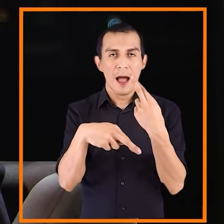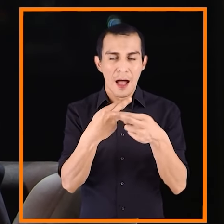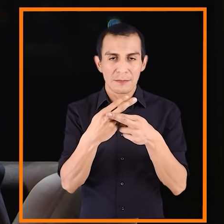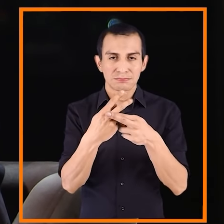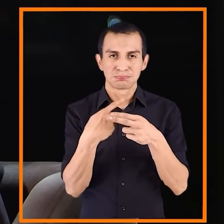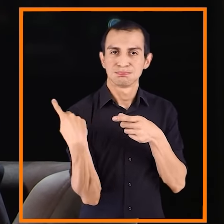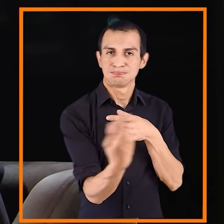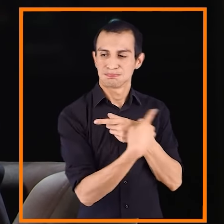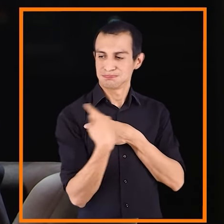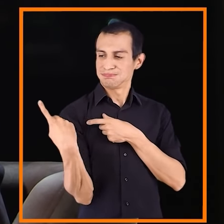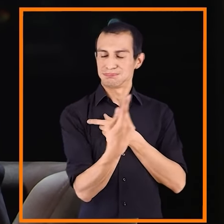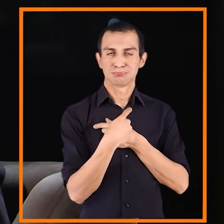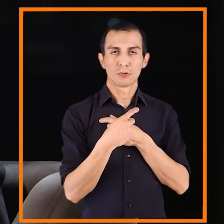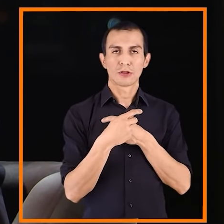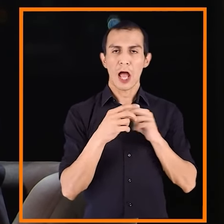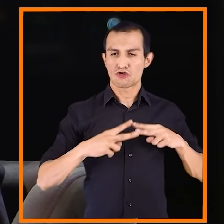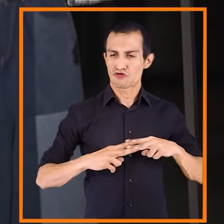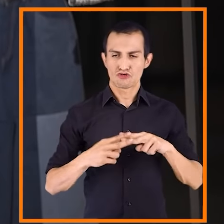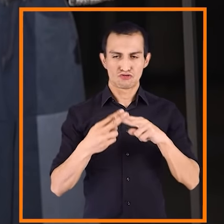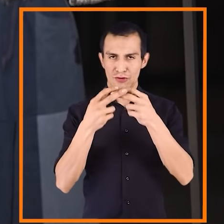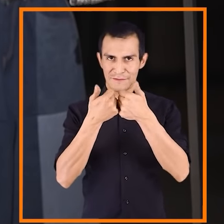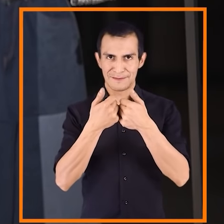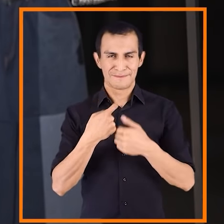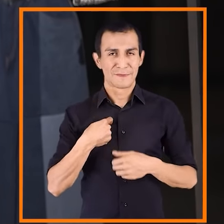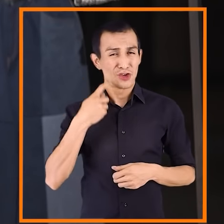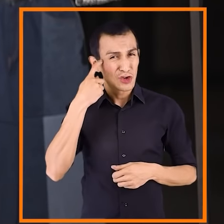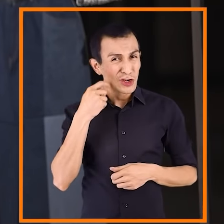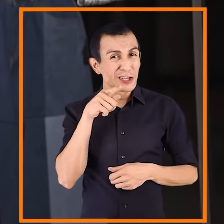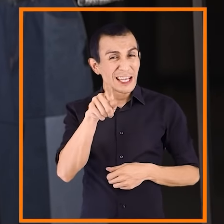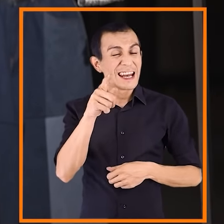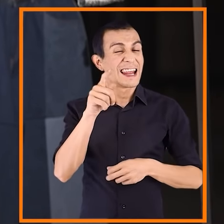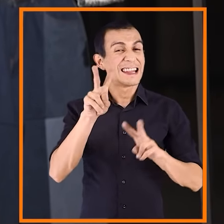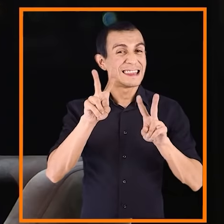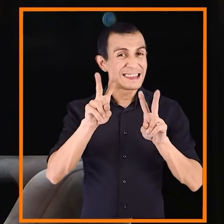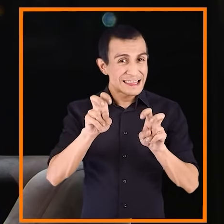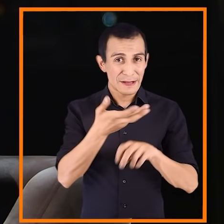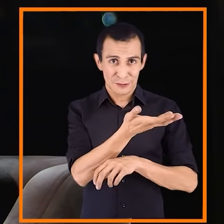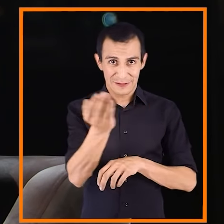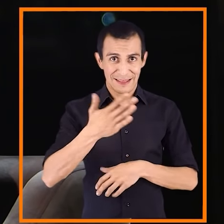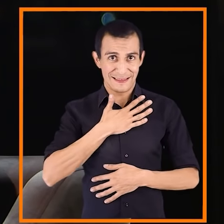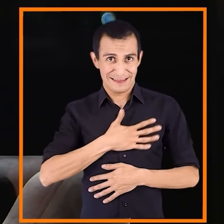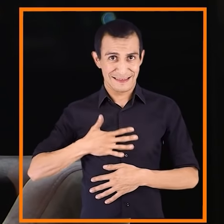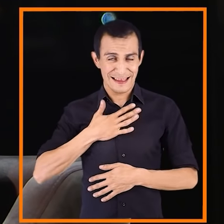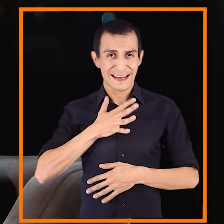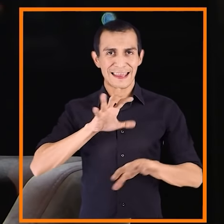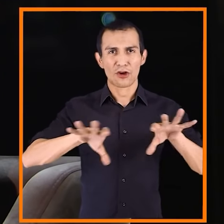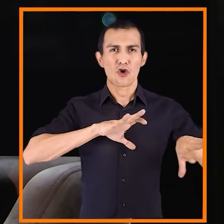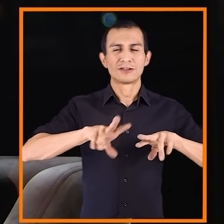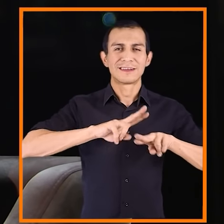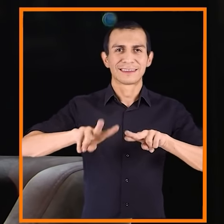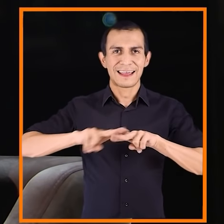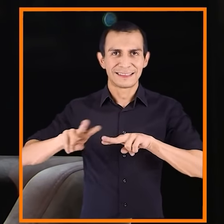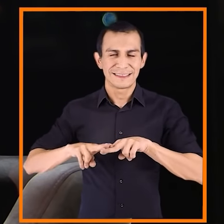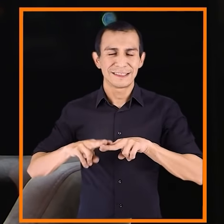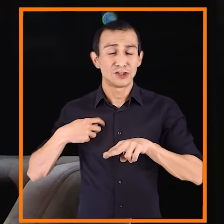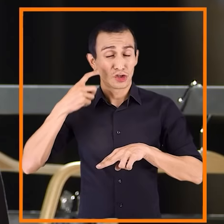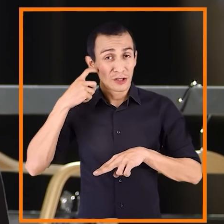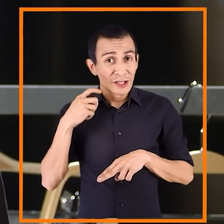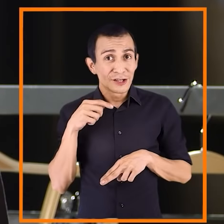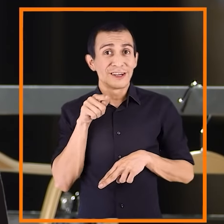lo tienen súper, súper bien armado. El tema del denim en general, y ustedes que hacen cosas más asociadas al